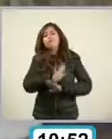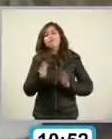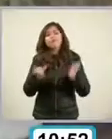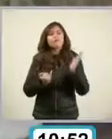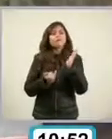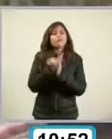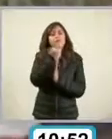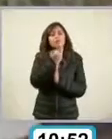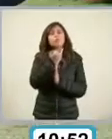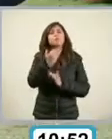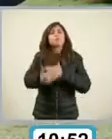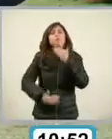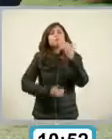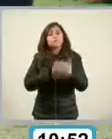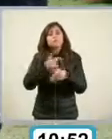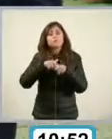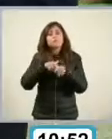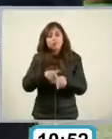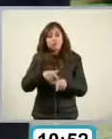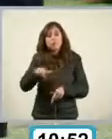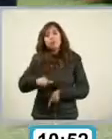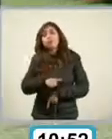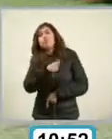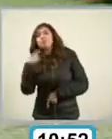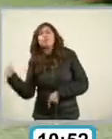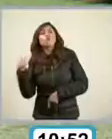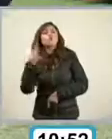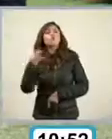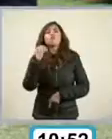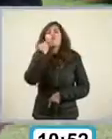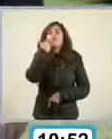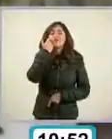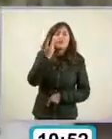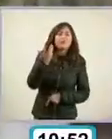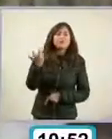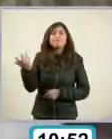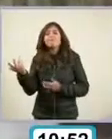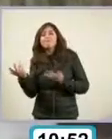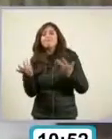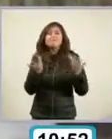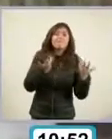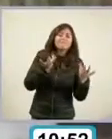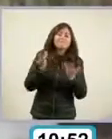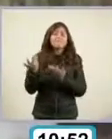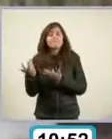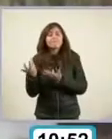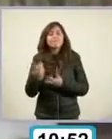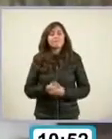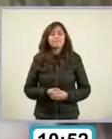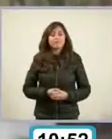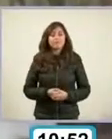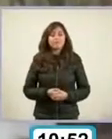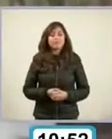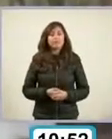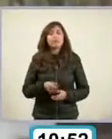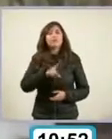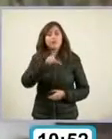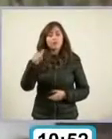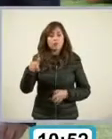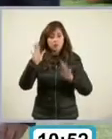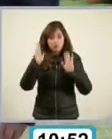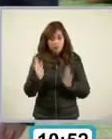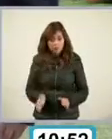es hora, ¿no?, de dar el siguiente paso. Y el otro no quiere. Y el otro no quiere así todavía. Entonces surge la